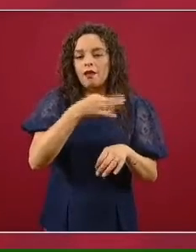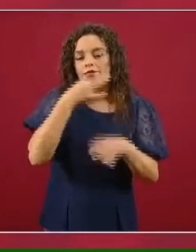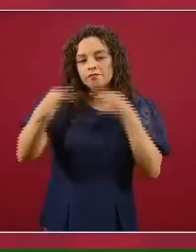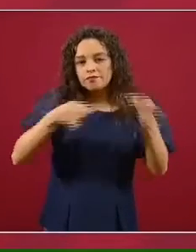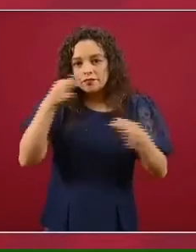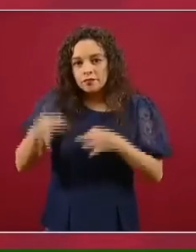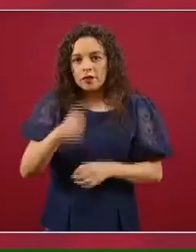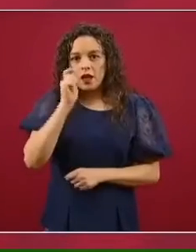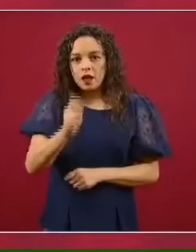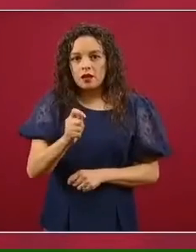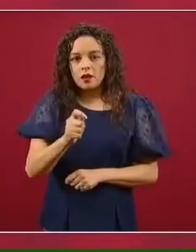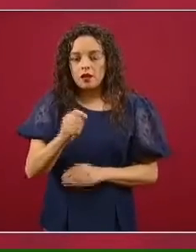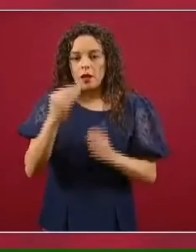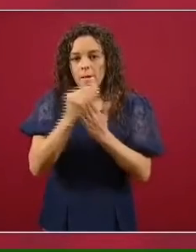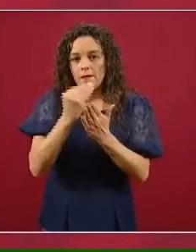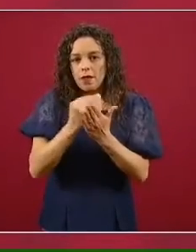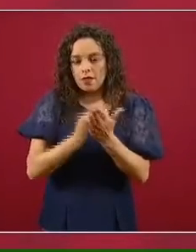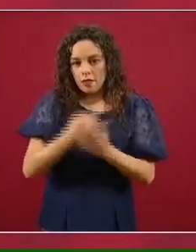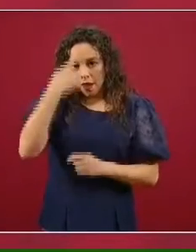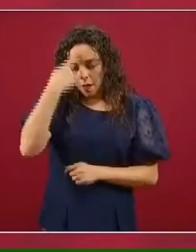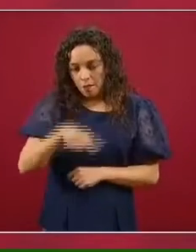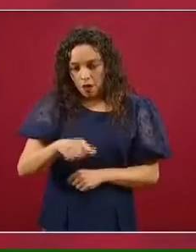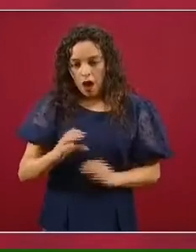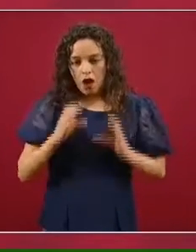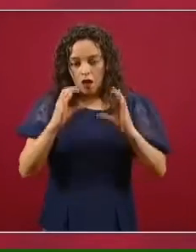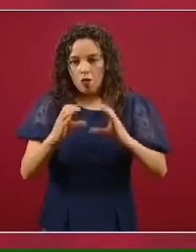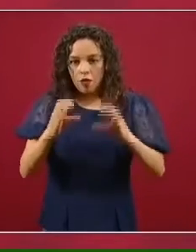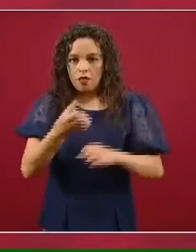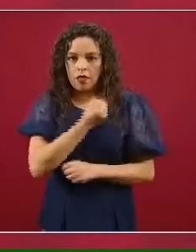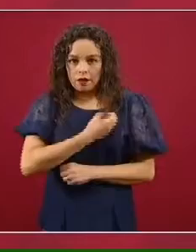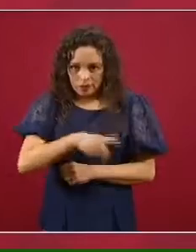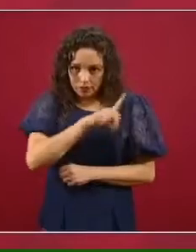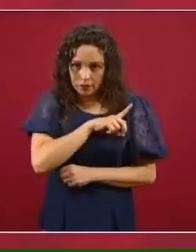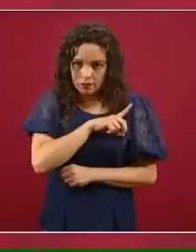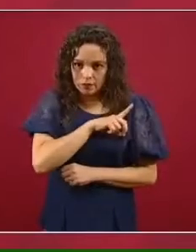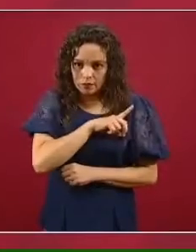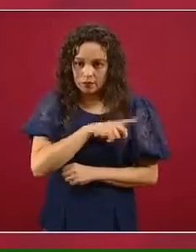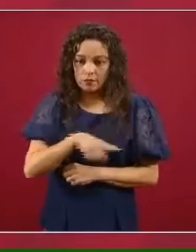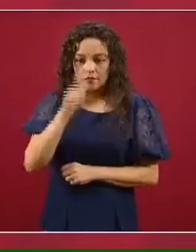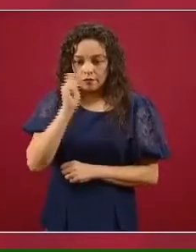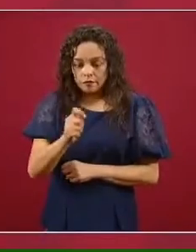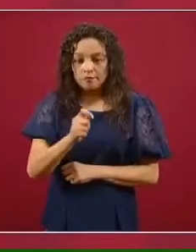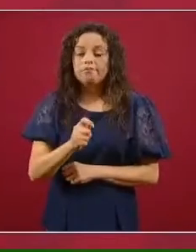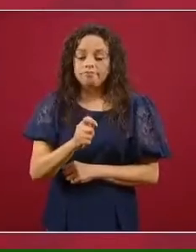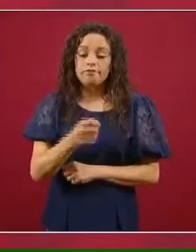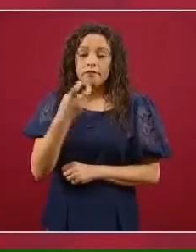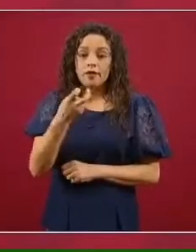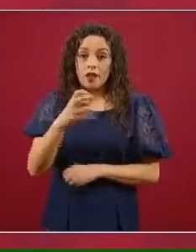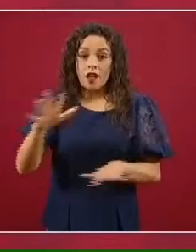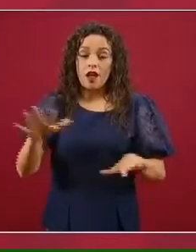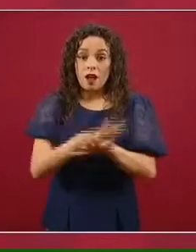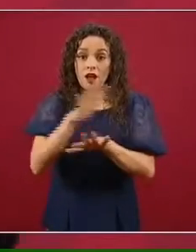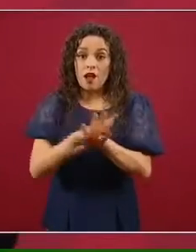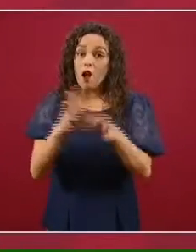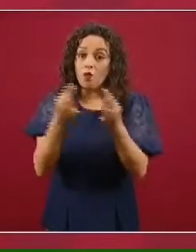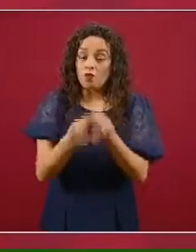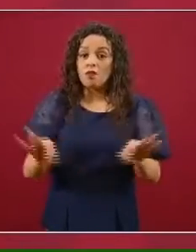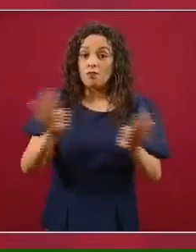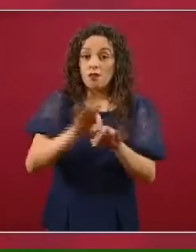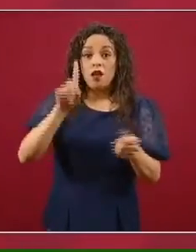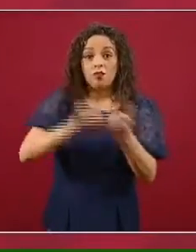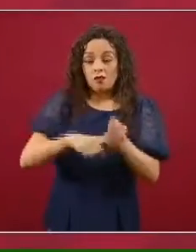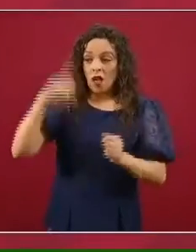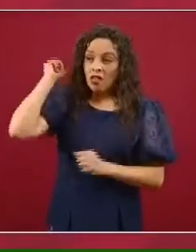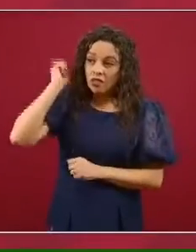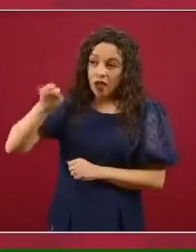las medidas de seguridad sanitaria consistentes en cambios importantes en su práctica diaria.